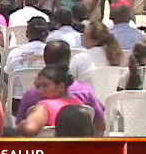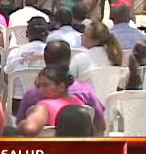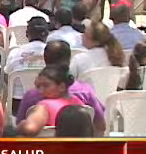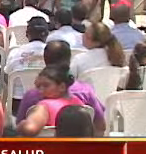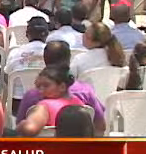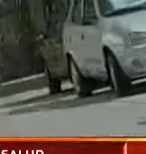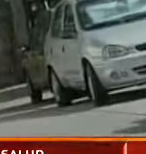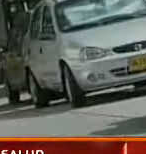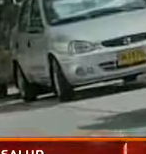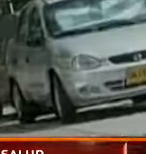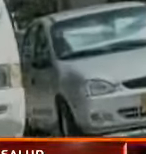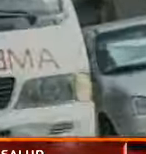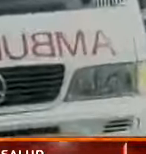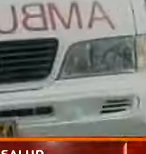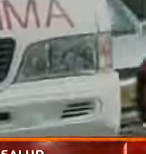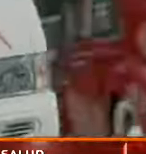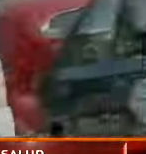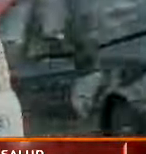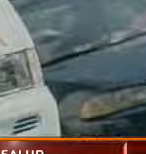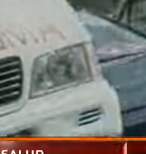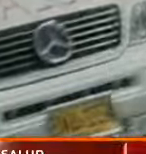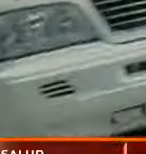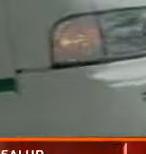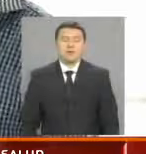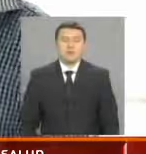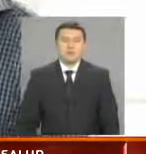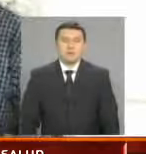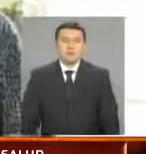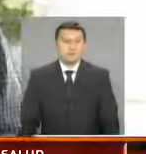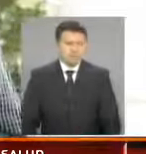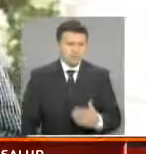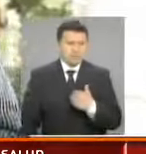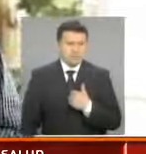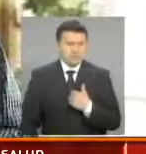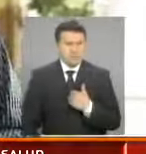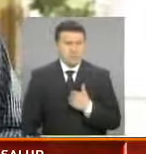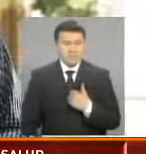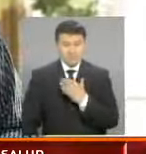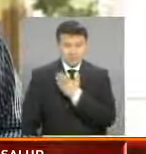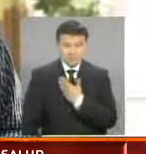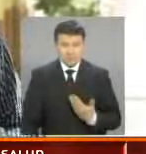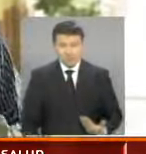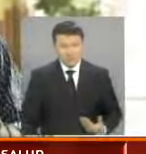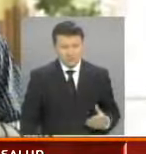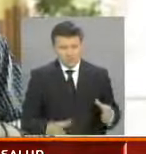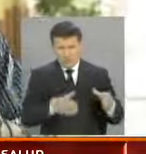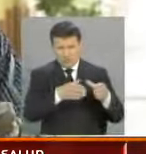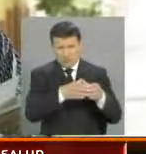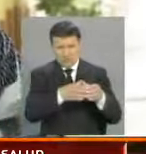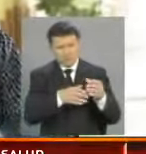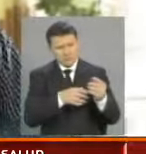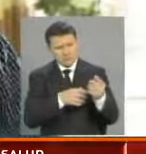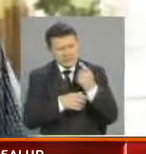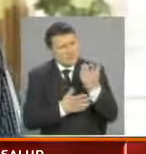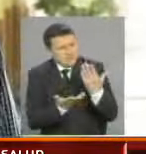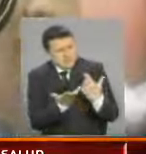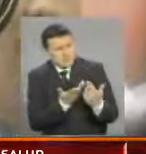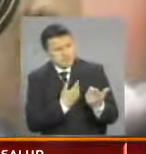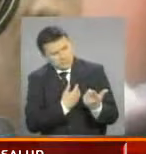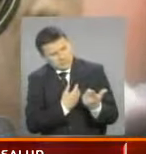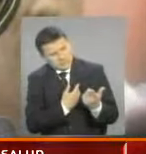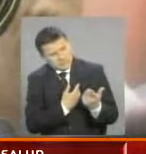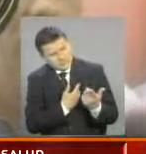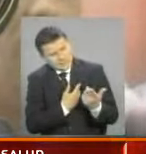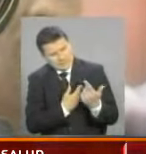se pretende la reforma de la salud no irá con mensaje de urgencia. Me convenció el presidente de la comisión y muchos otros miembros